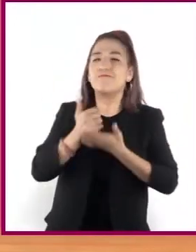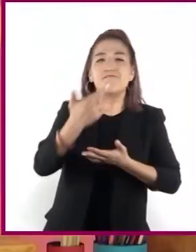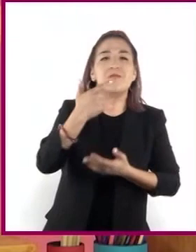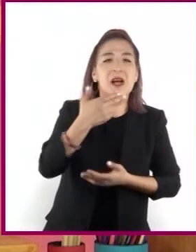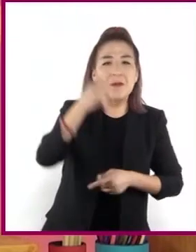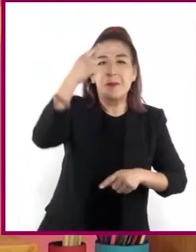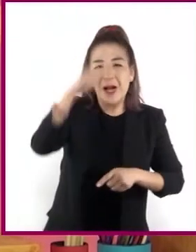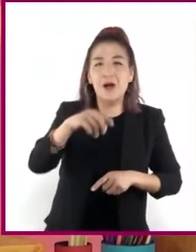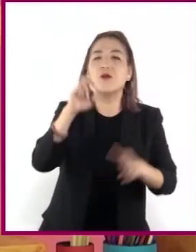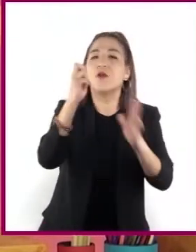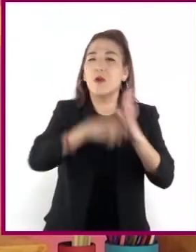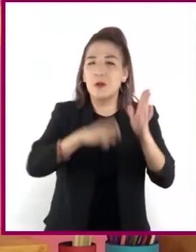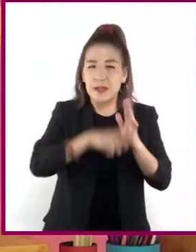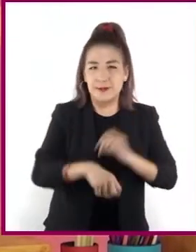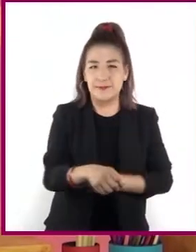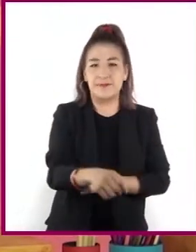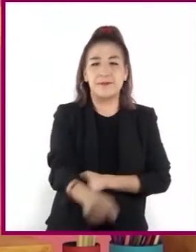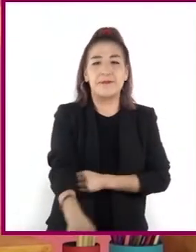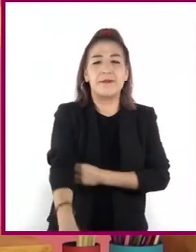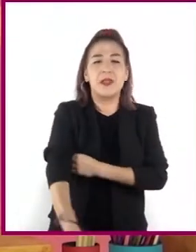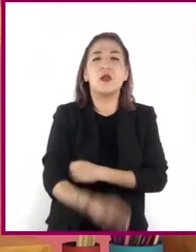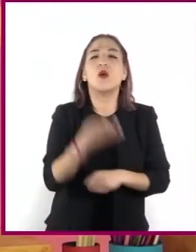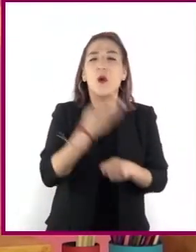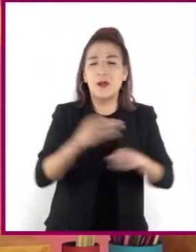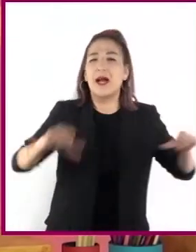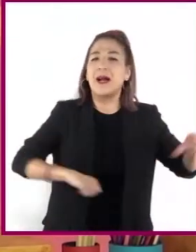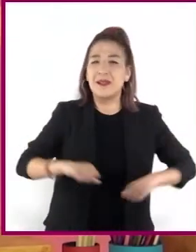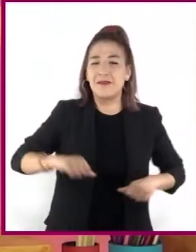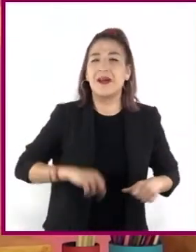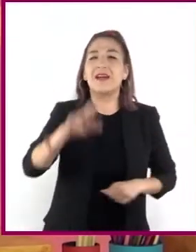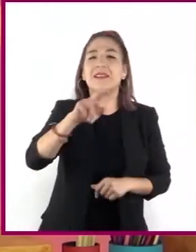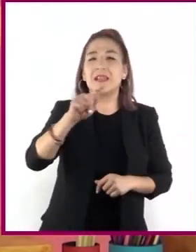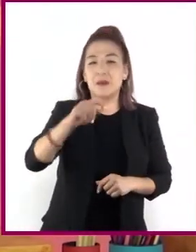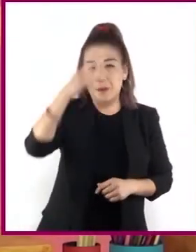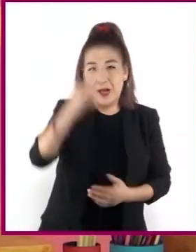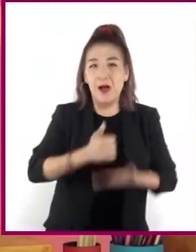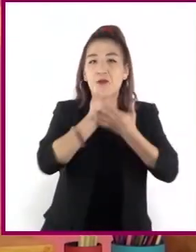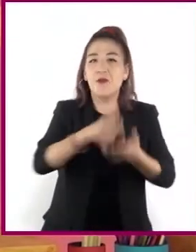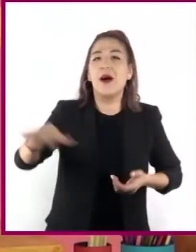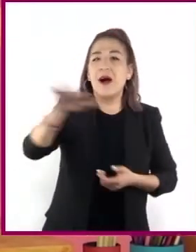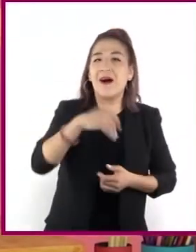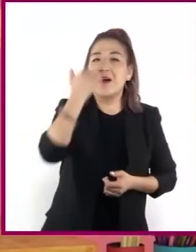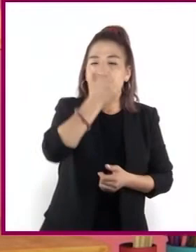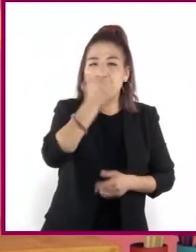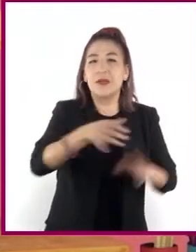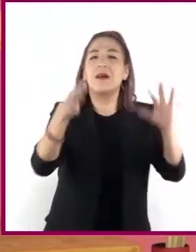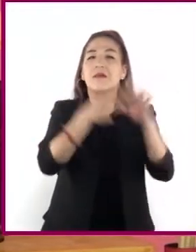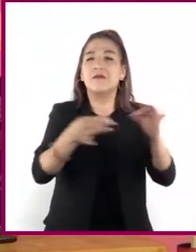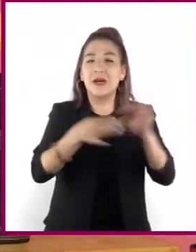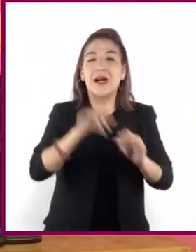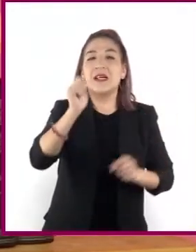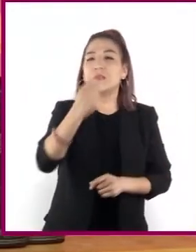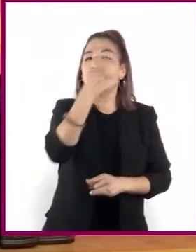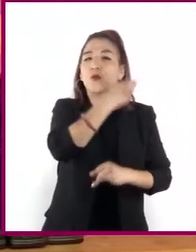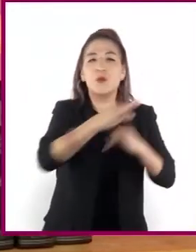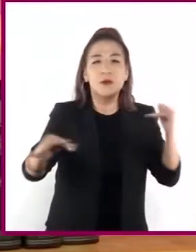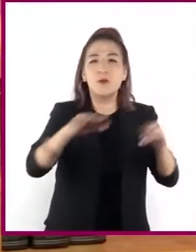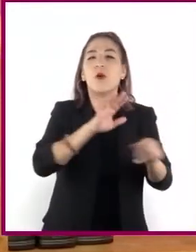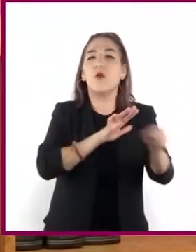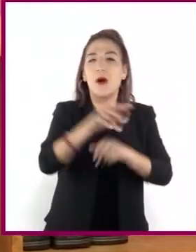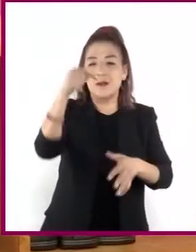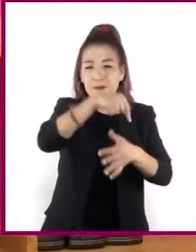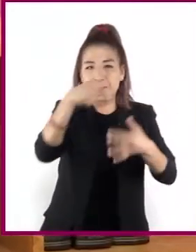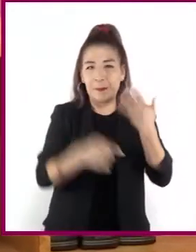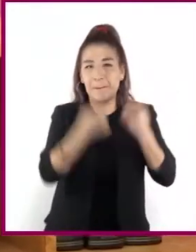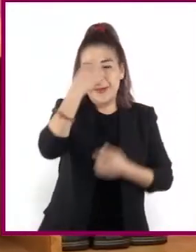Te propongo que hagamos un reto ayudando a nuestras alumnas y alumnos brindándoles el último criterio de la autoevaluación